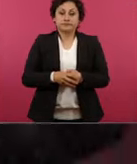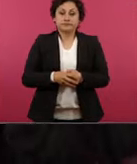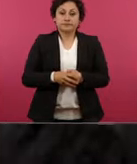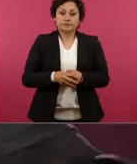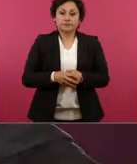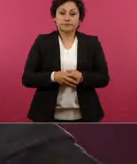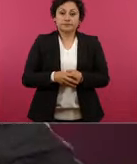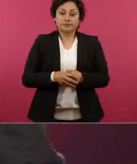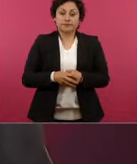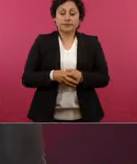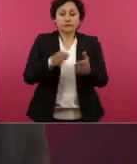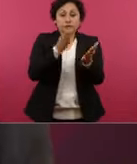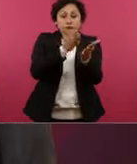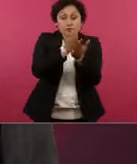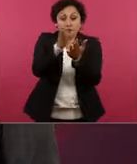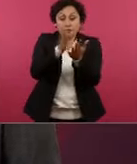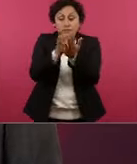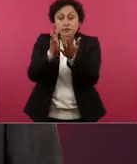más influyentes